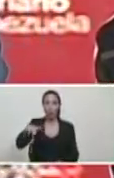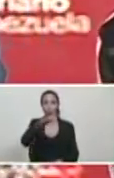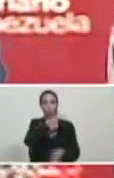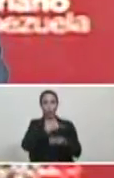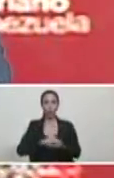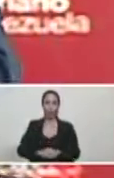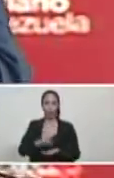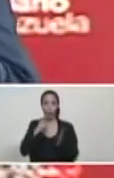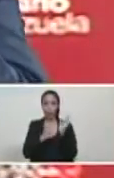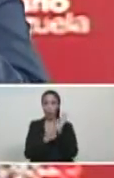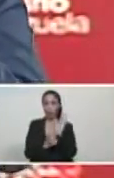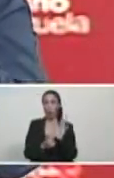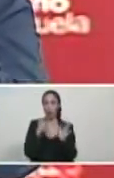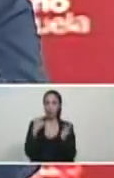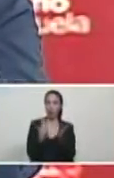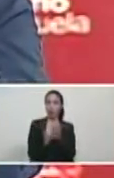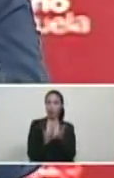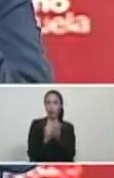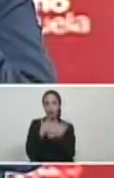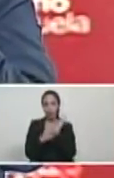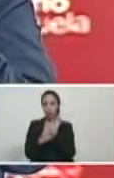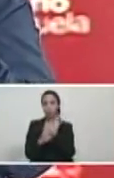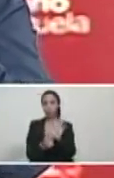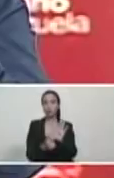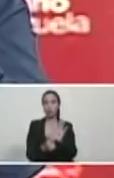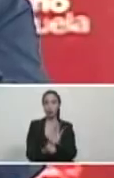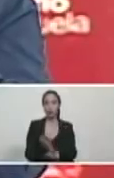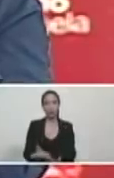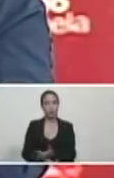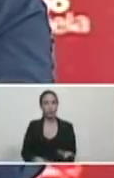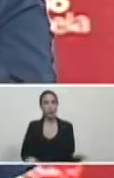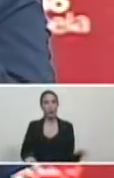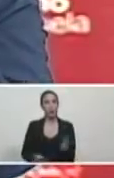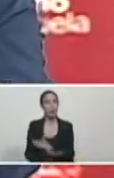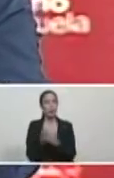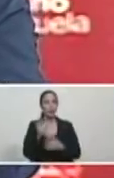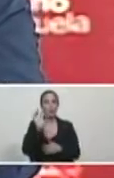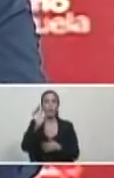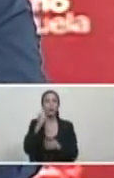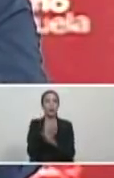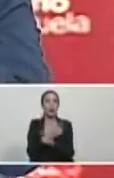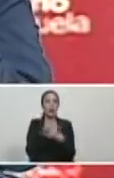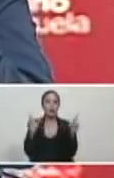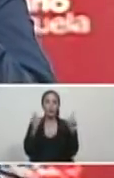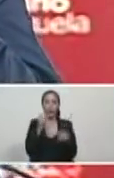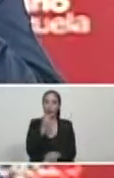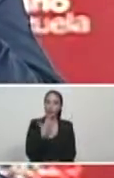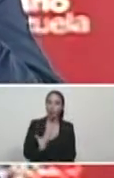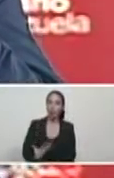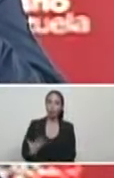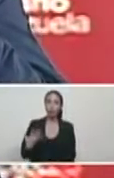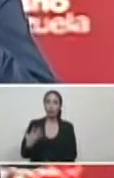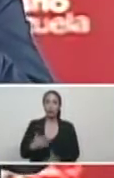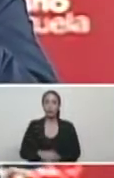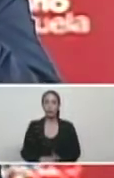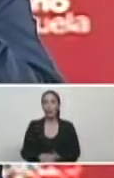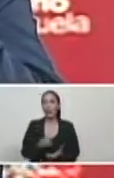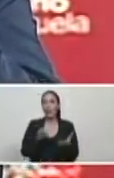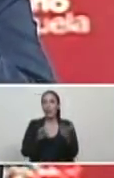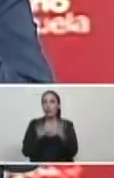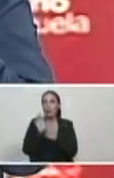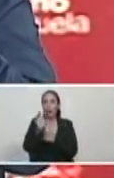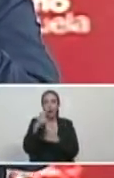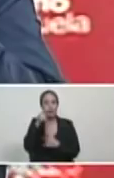hemos demostrado y lo vamos a seguir haciendo para tener esta patria hermosa, para tener esta patria